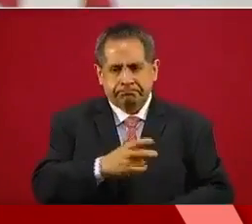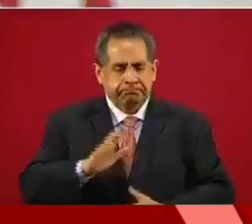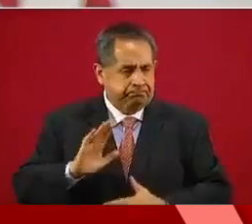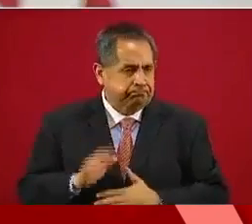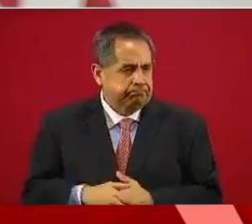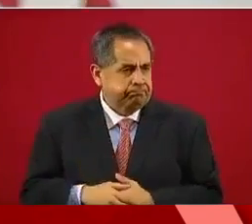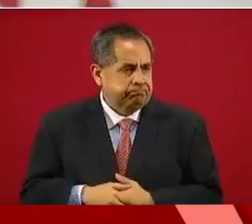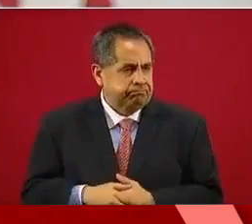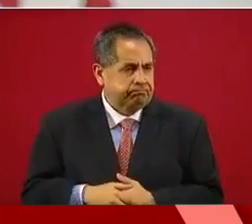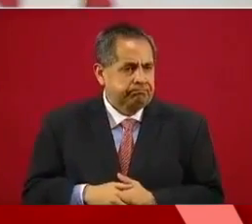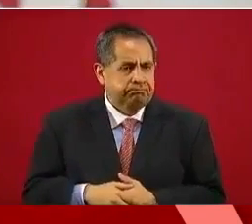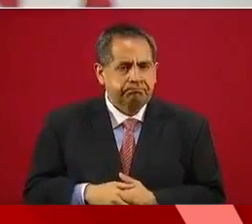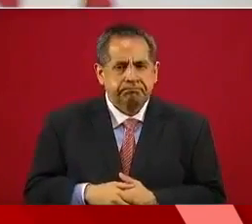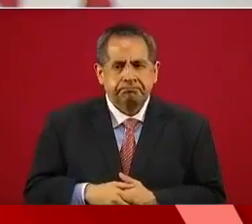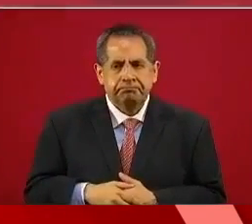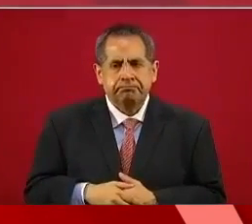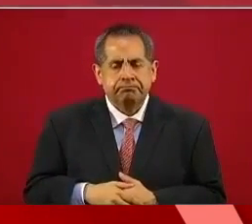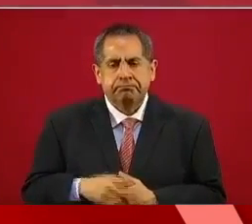histórico